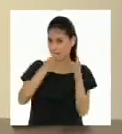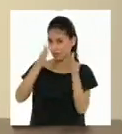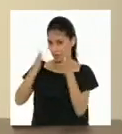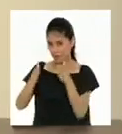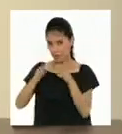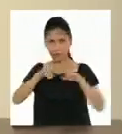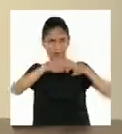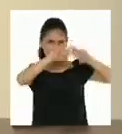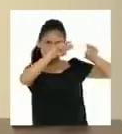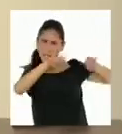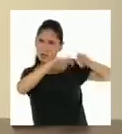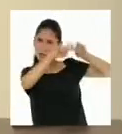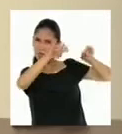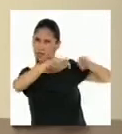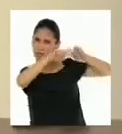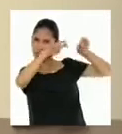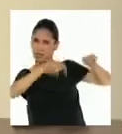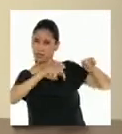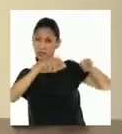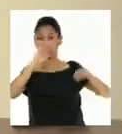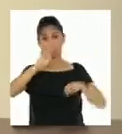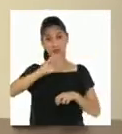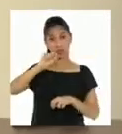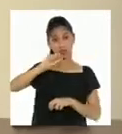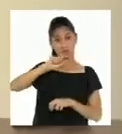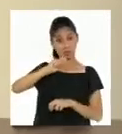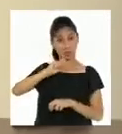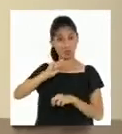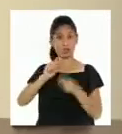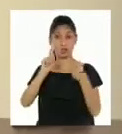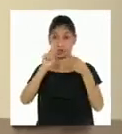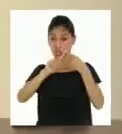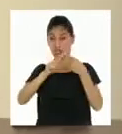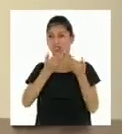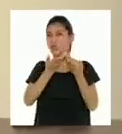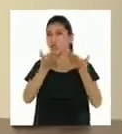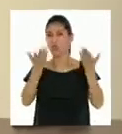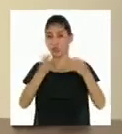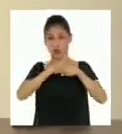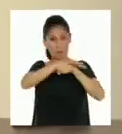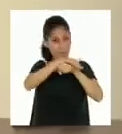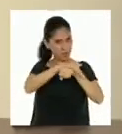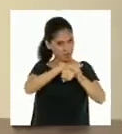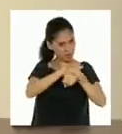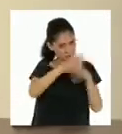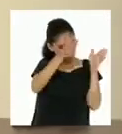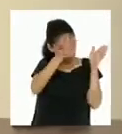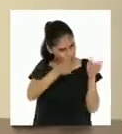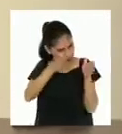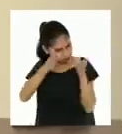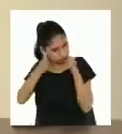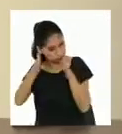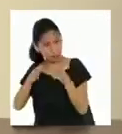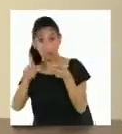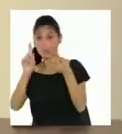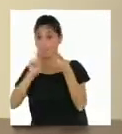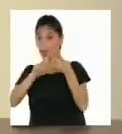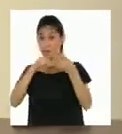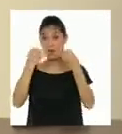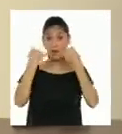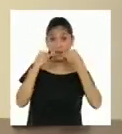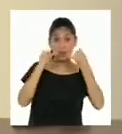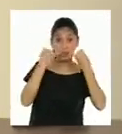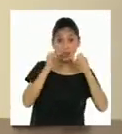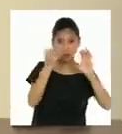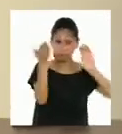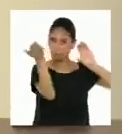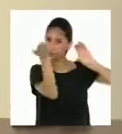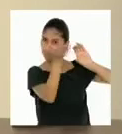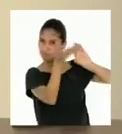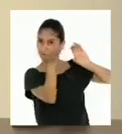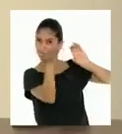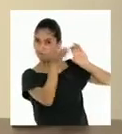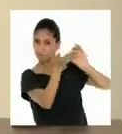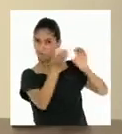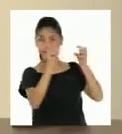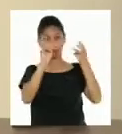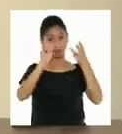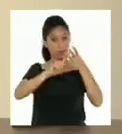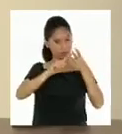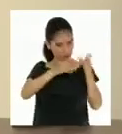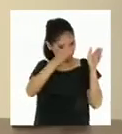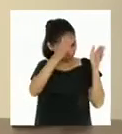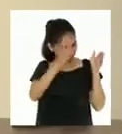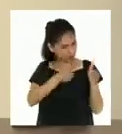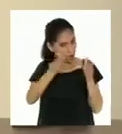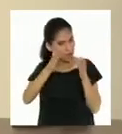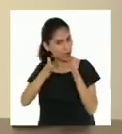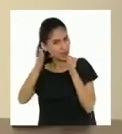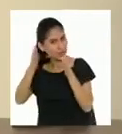son planeamiento o preparación, recolección de los datos, organización y presentación